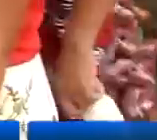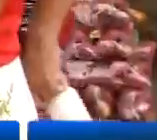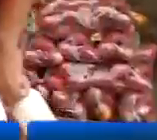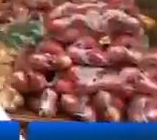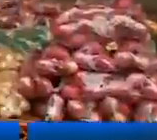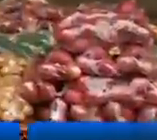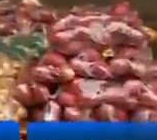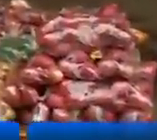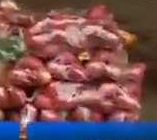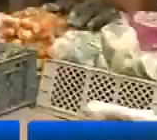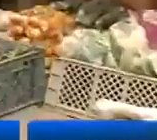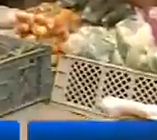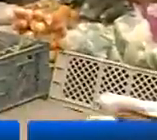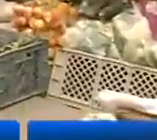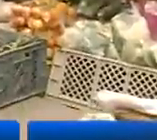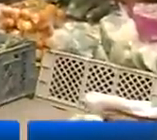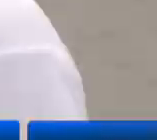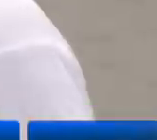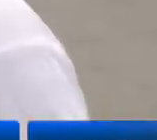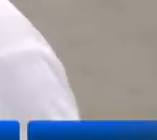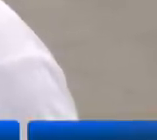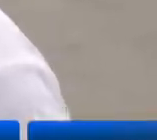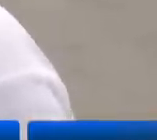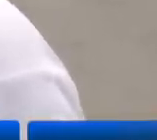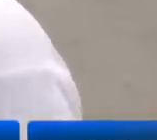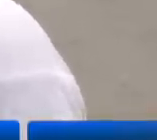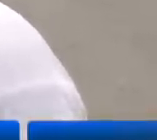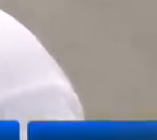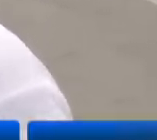es por qué no llevaba mascarilla mientras caminaba por la vía.